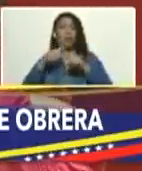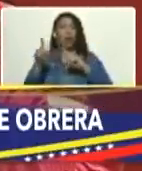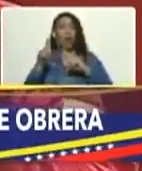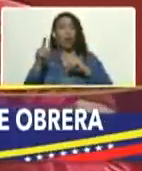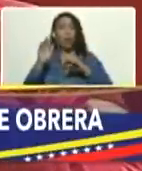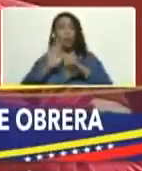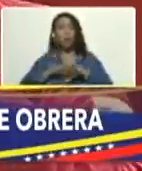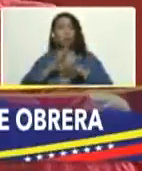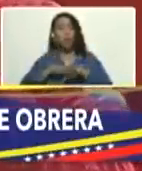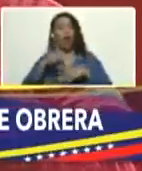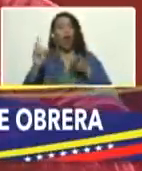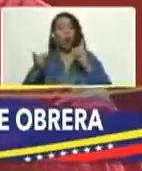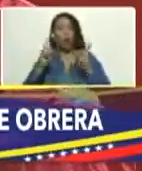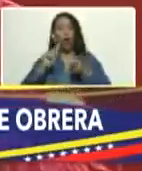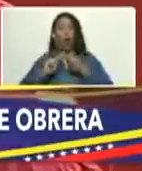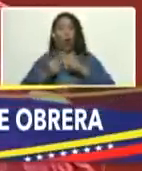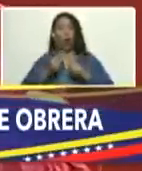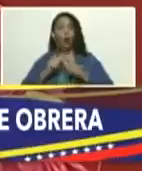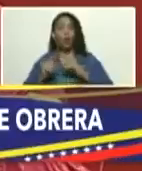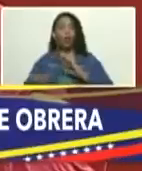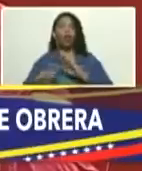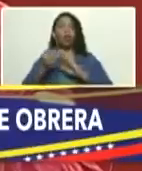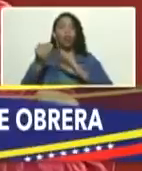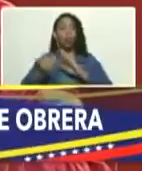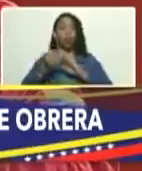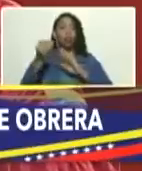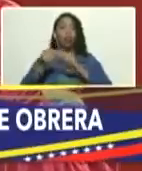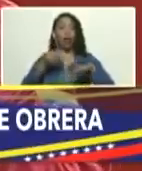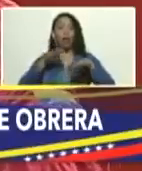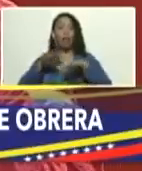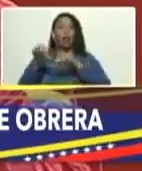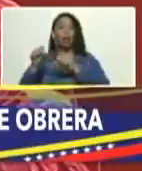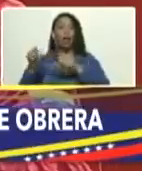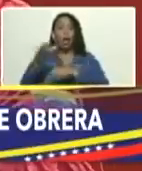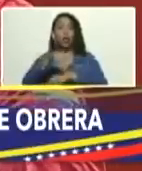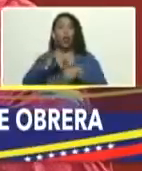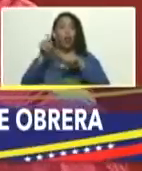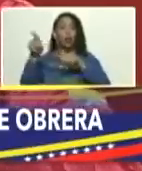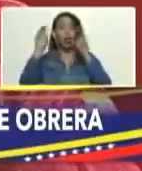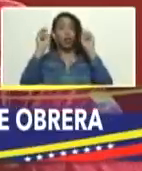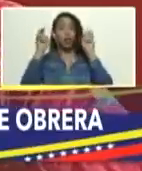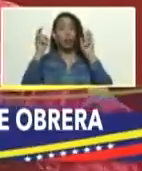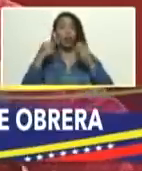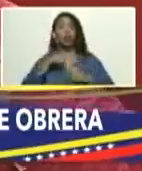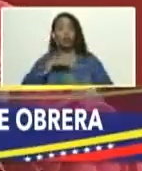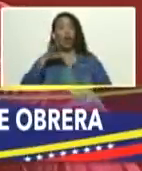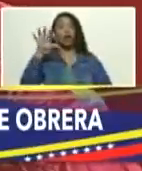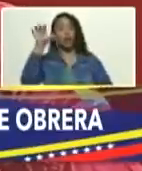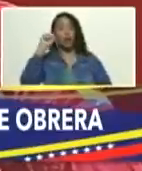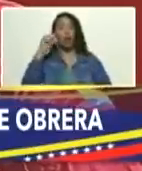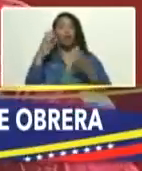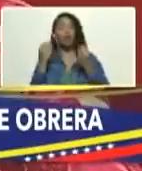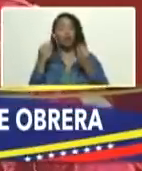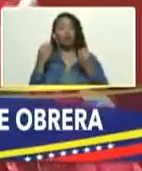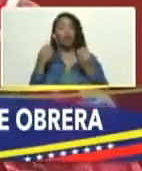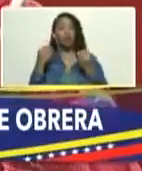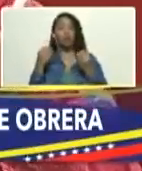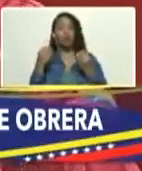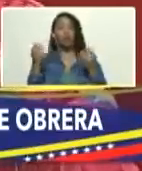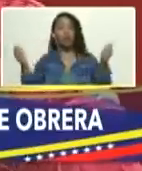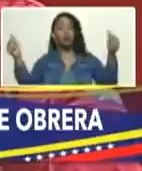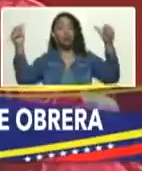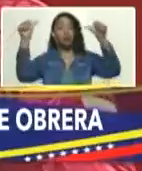razones también de los ataques imperialistas y de todas estas cuestiones, entendemos que muchas cayeron